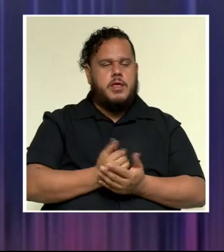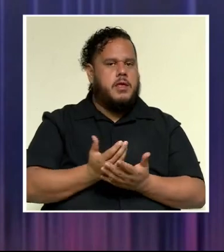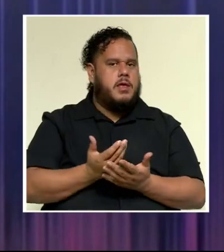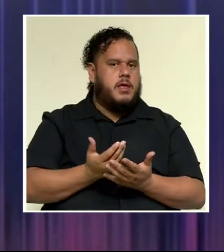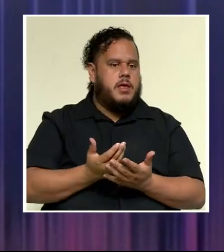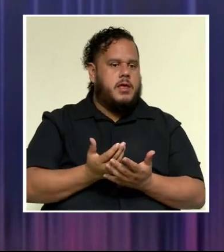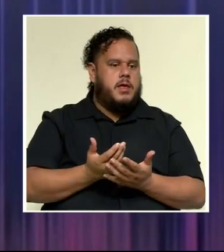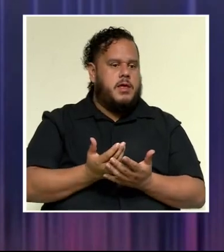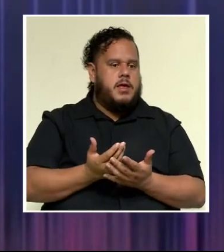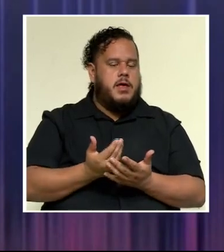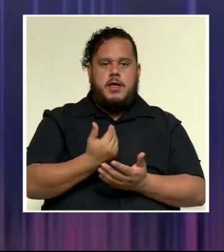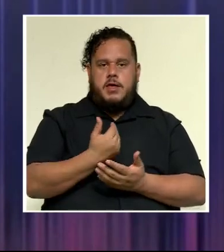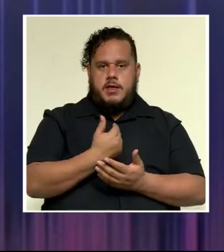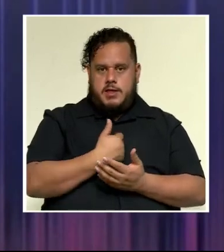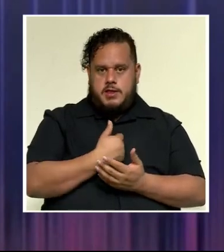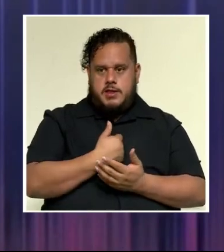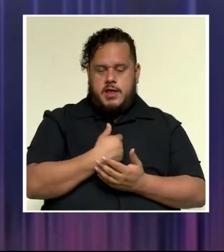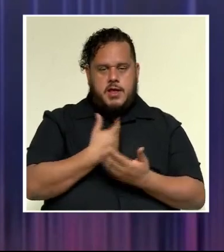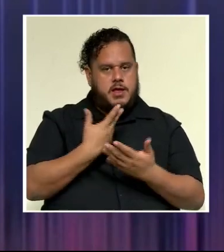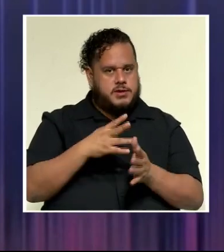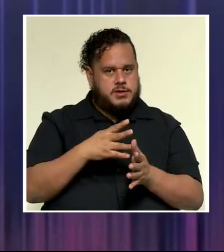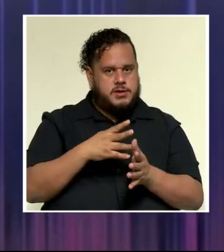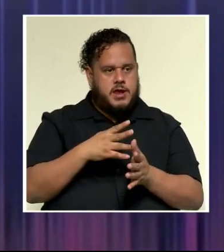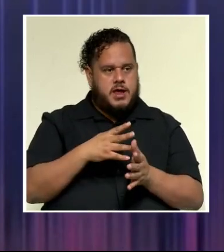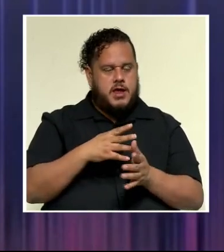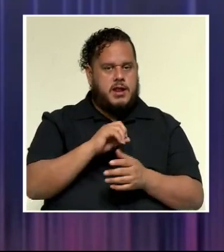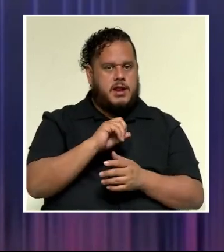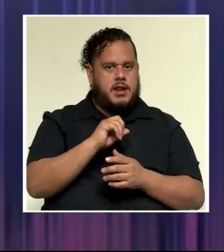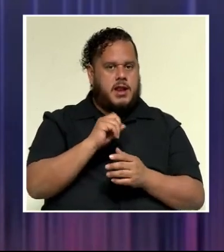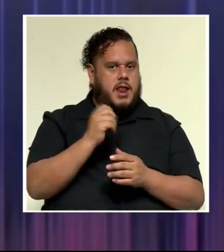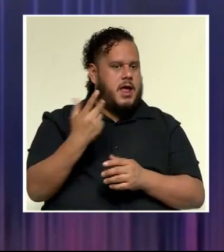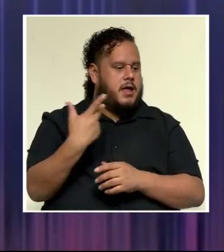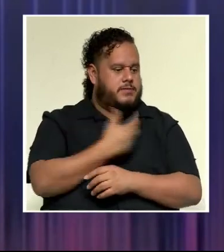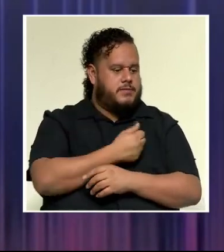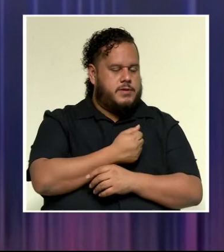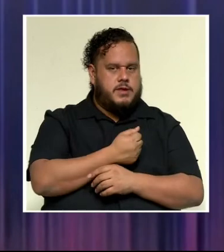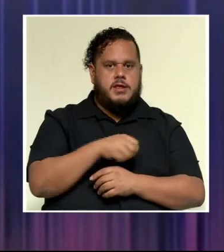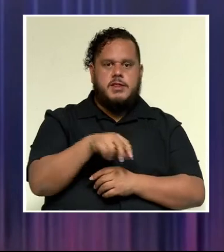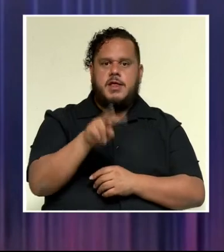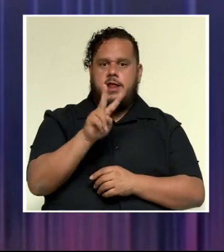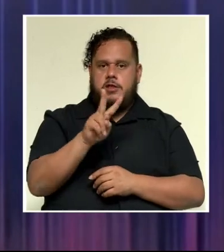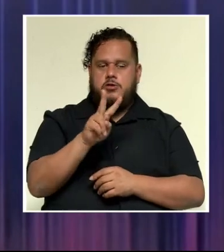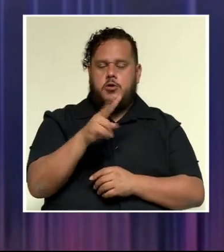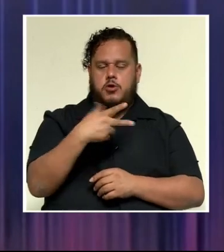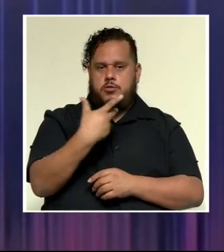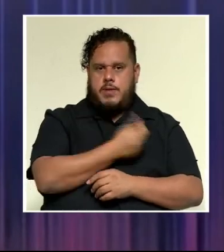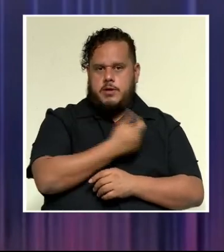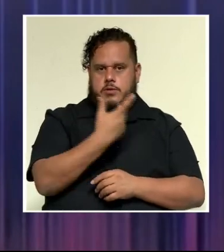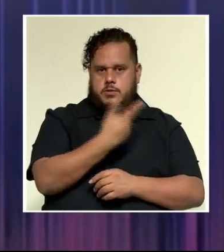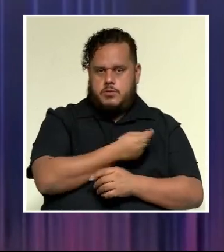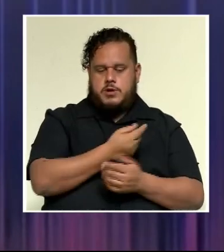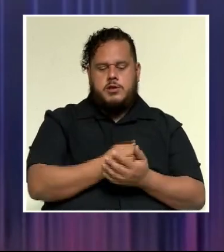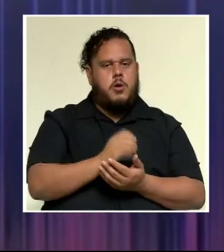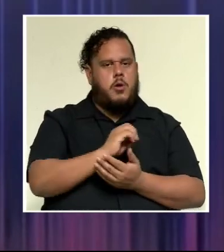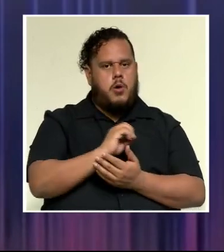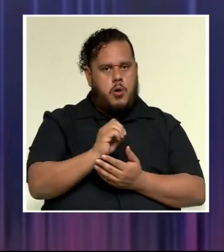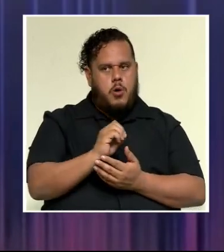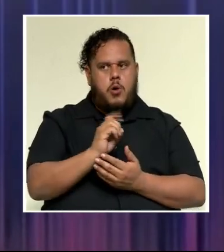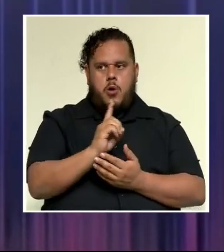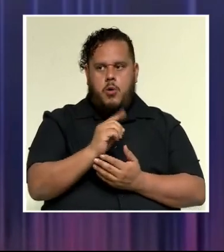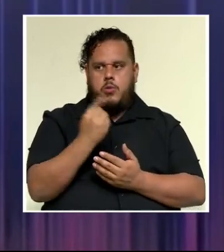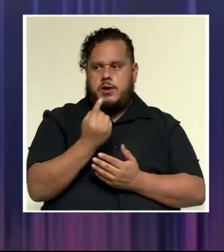que hayan tenido ya la aplicación de las 2 dosis o una